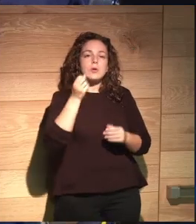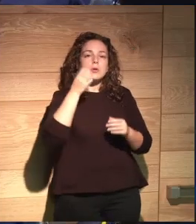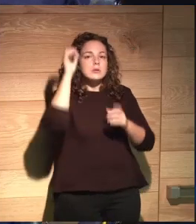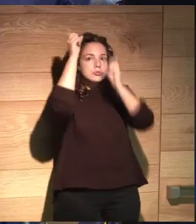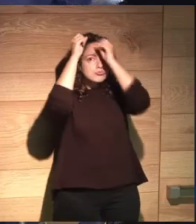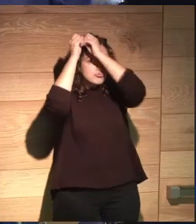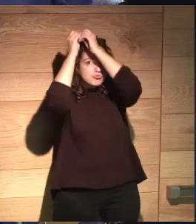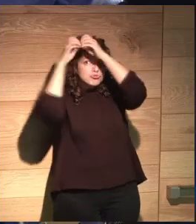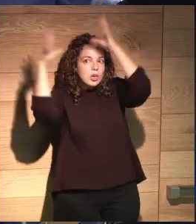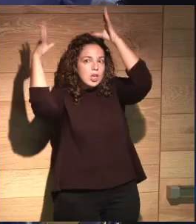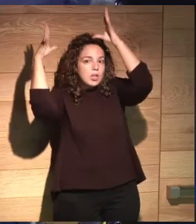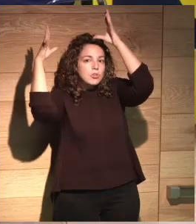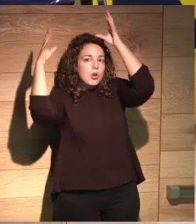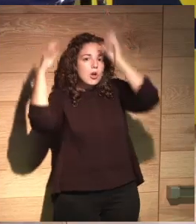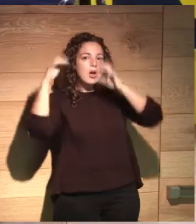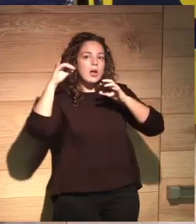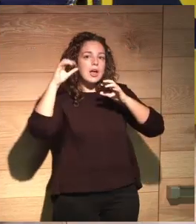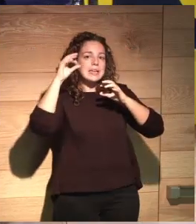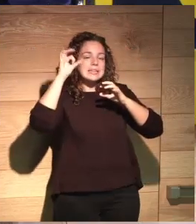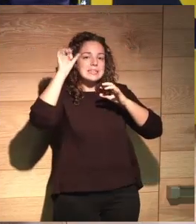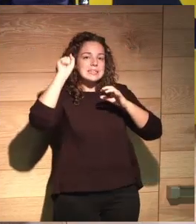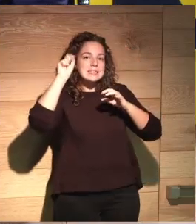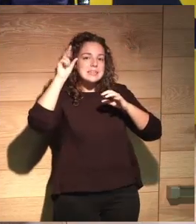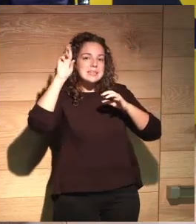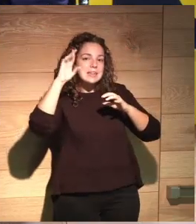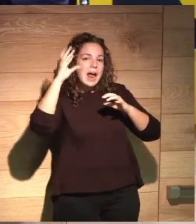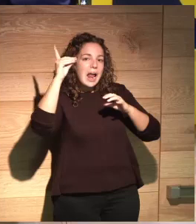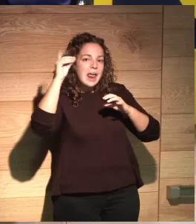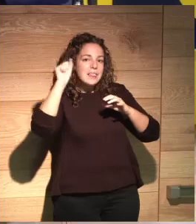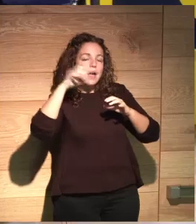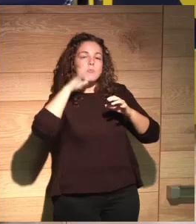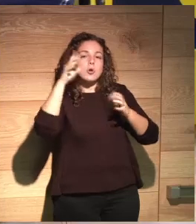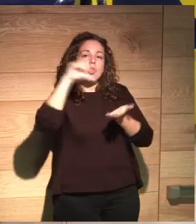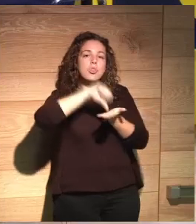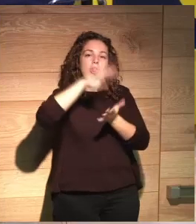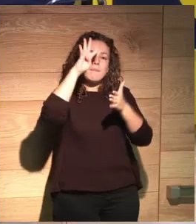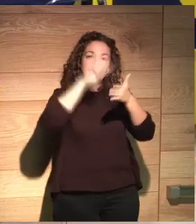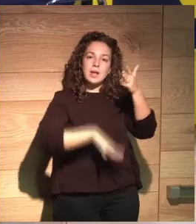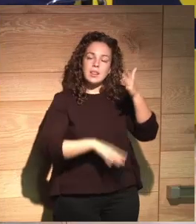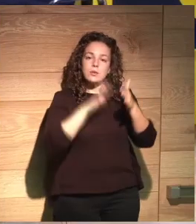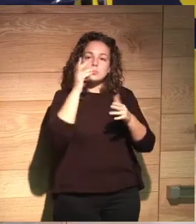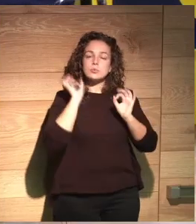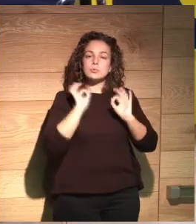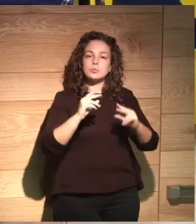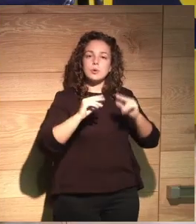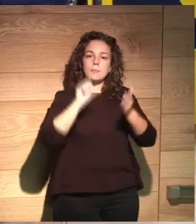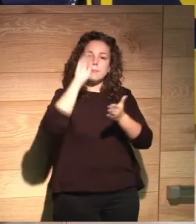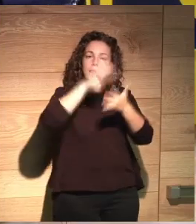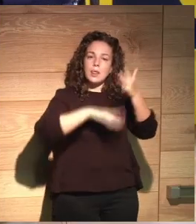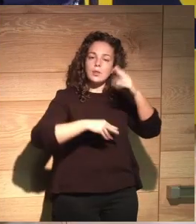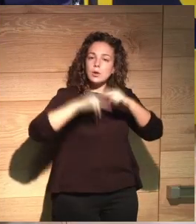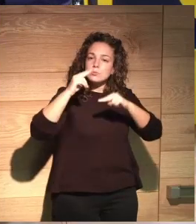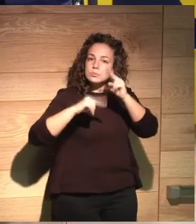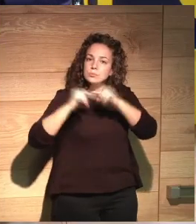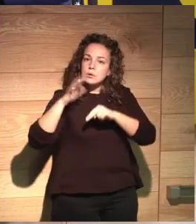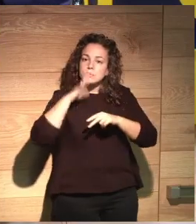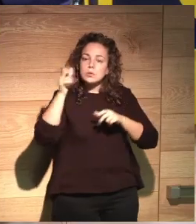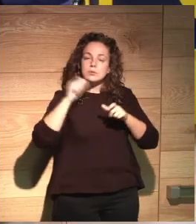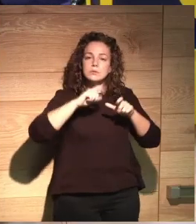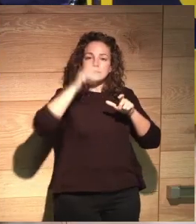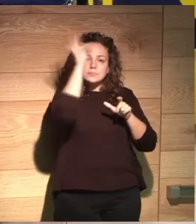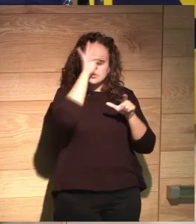ildefonso cerdà de barcelona cuando cuando cuando construir barcelona en la teoría de la organización que dice